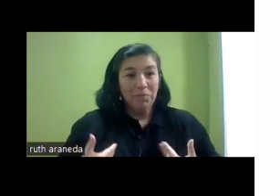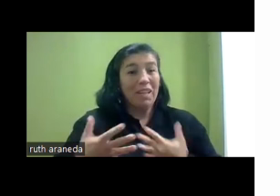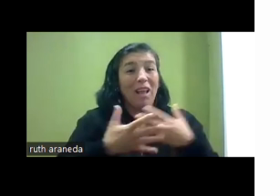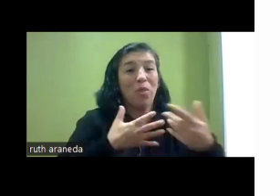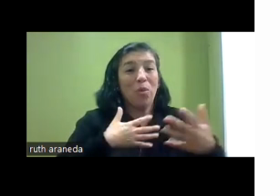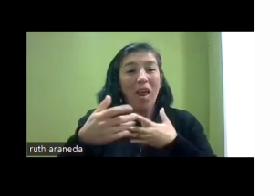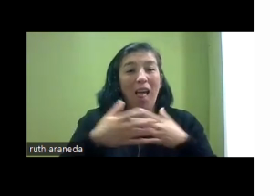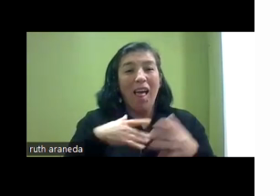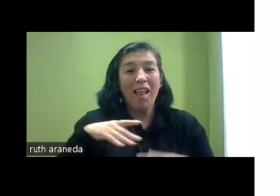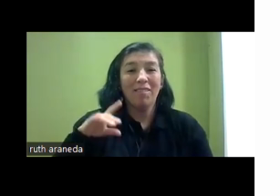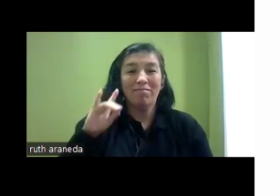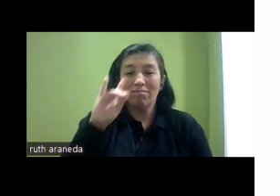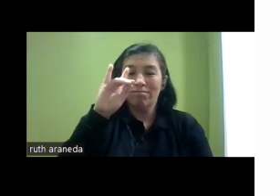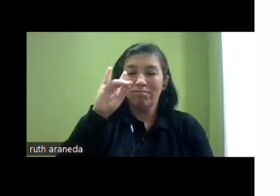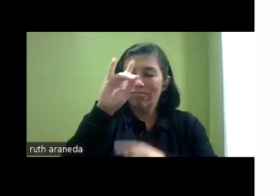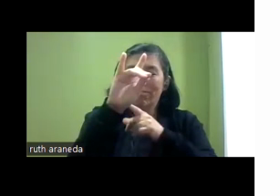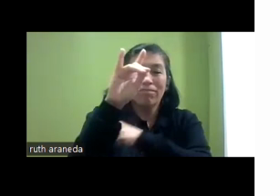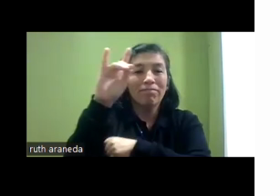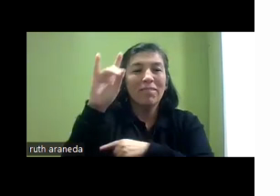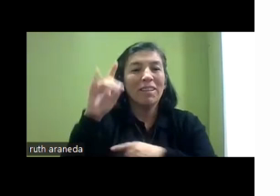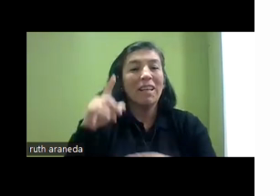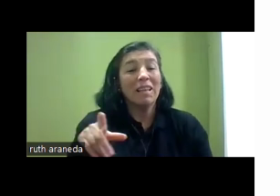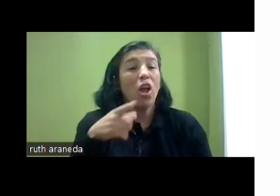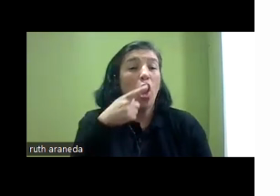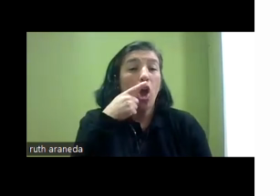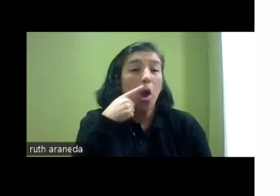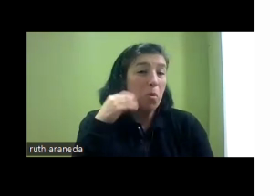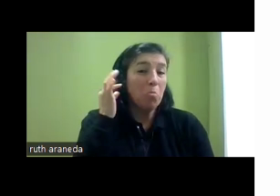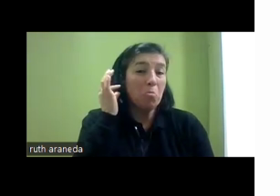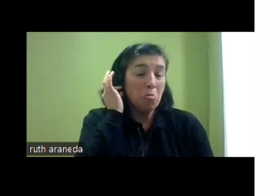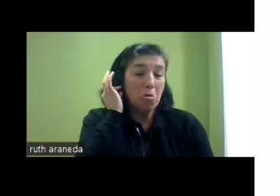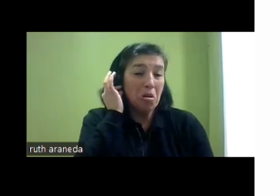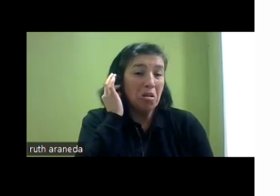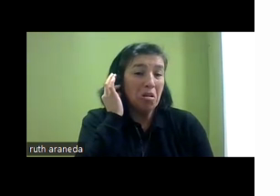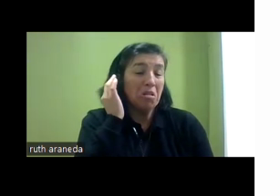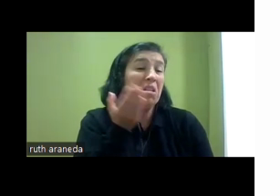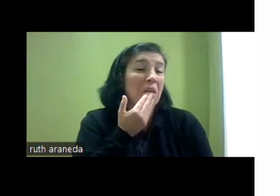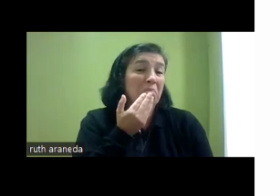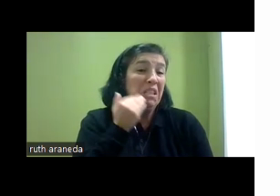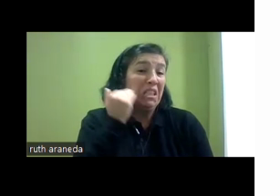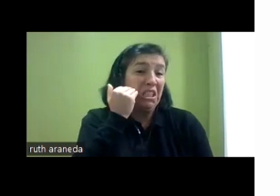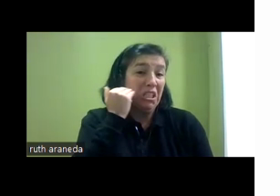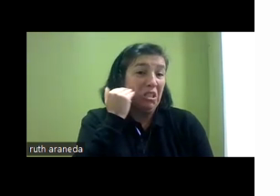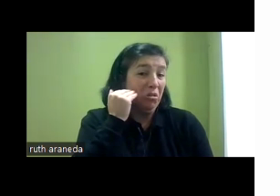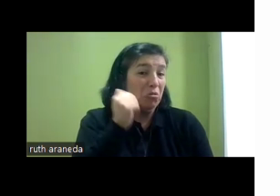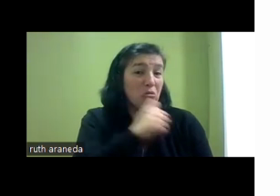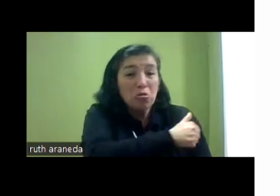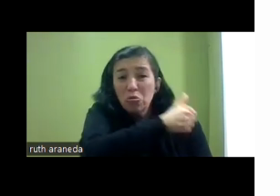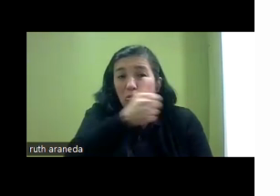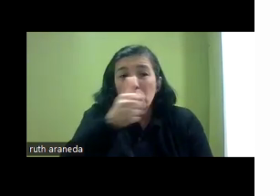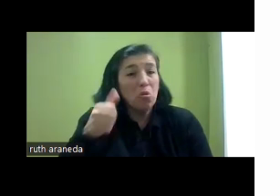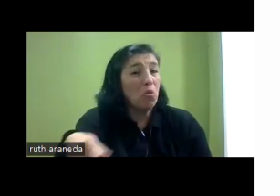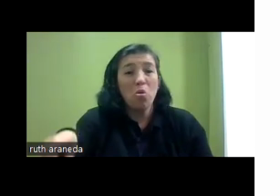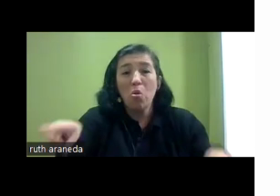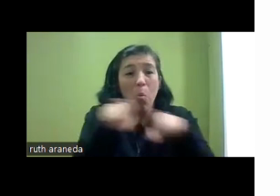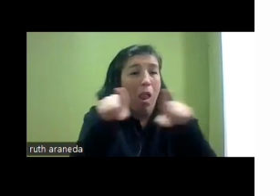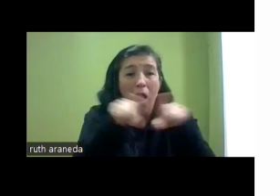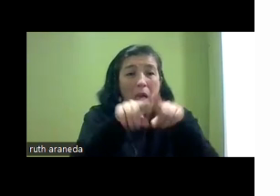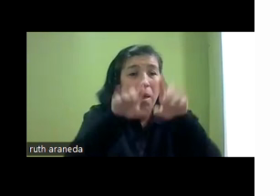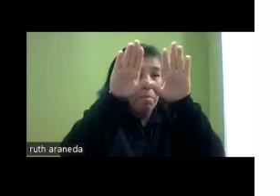camélido, y era la vestimenta de hombres y mujeres e incluso de infantes. Todo el mundo se vestía de la misma forma.